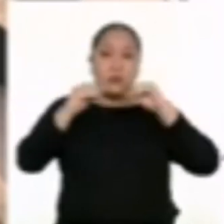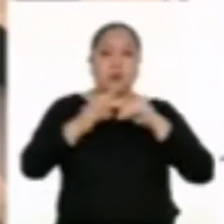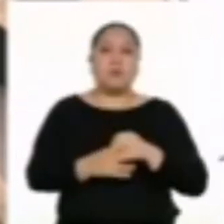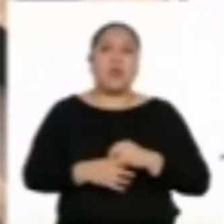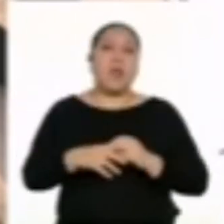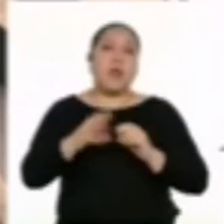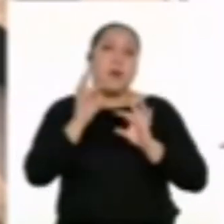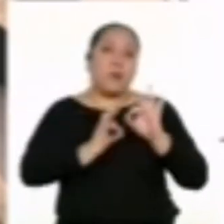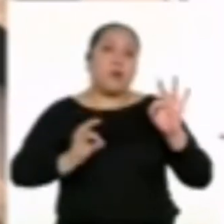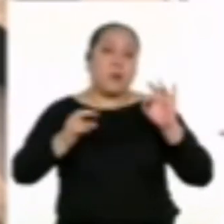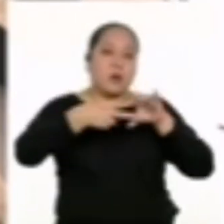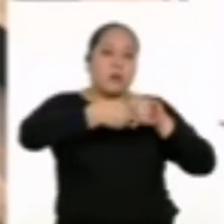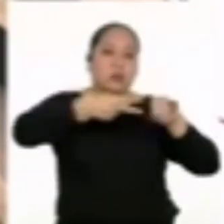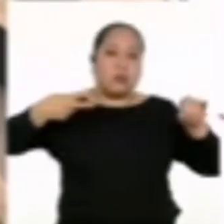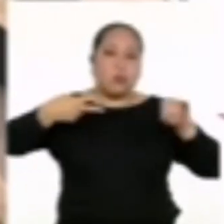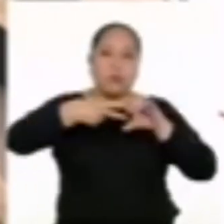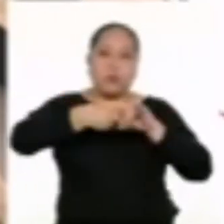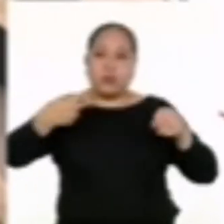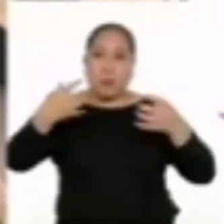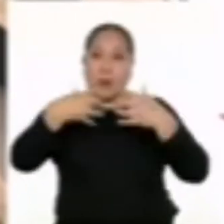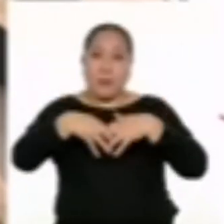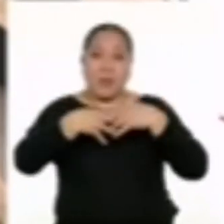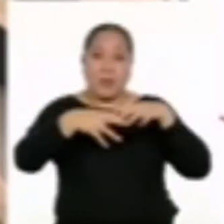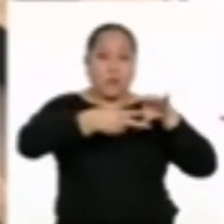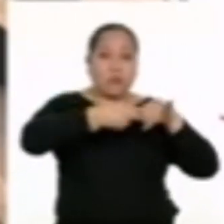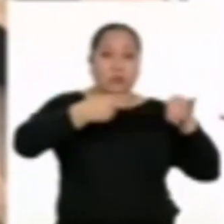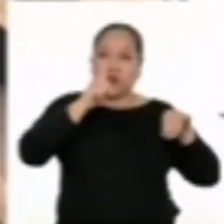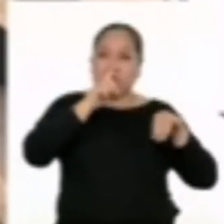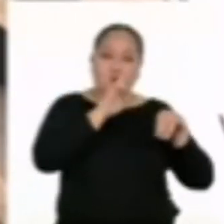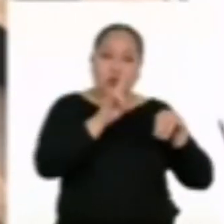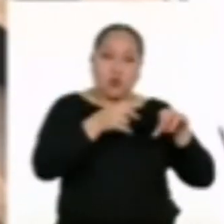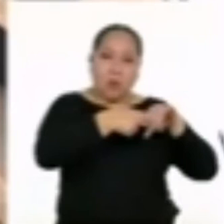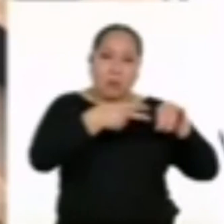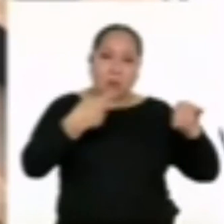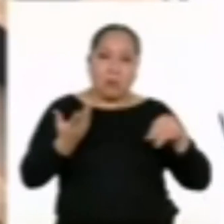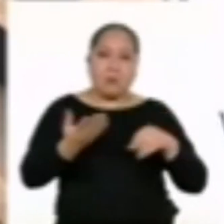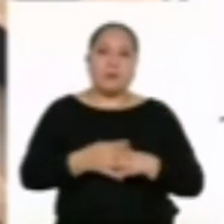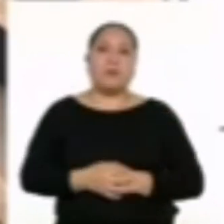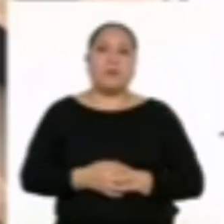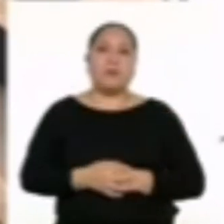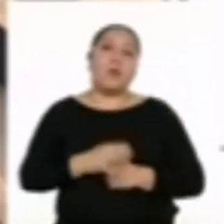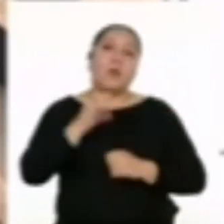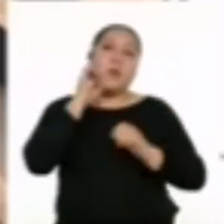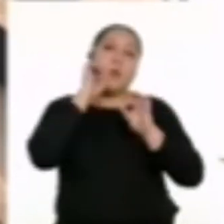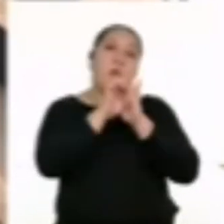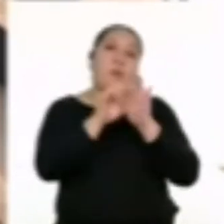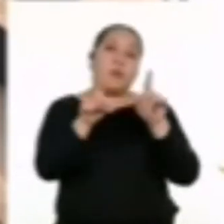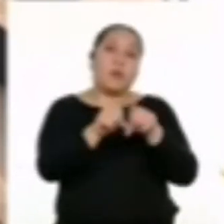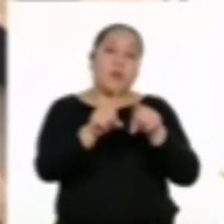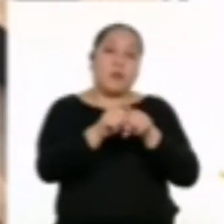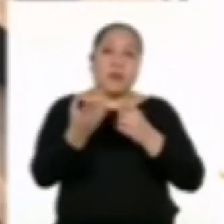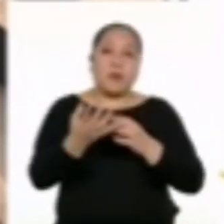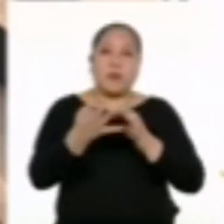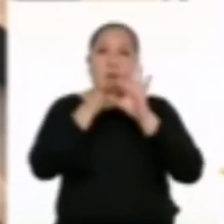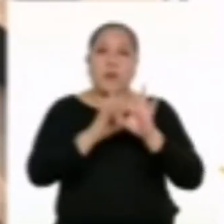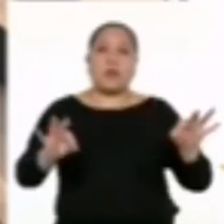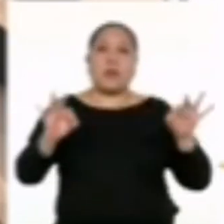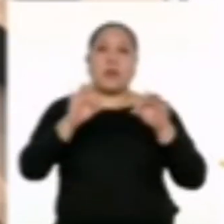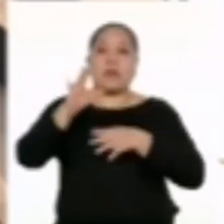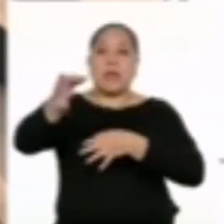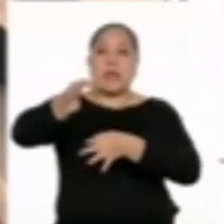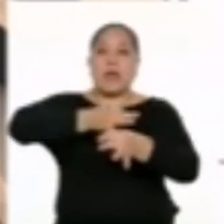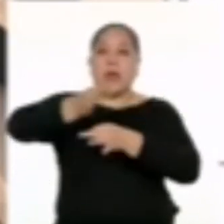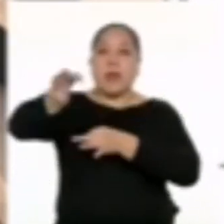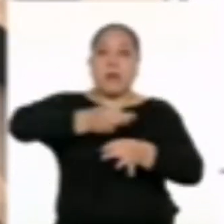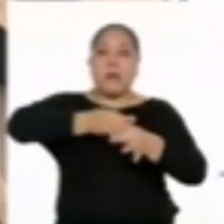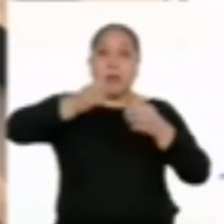de desenchufar los artefactos eléctricos y electrónicos que no estamos utilizando. También, por ejemplo, la importancia de reemplazar